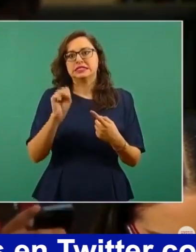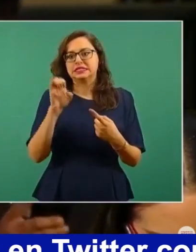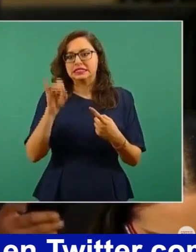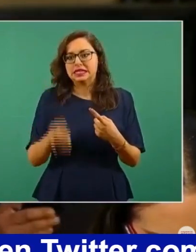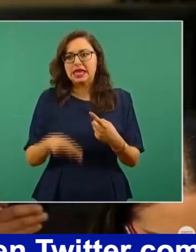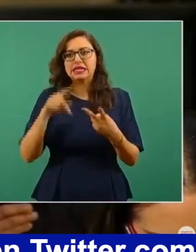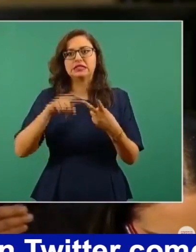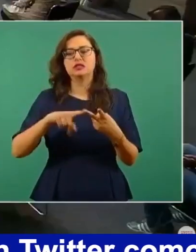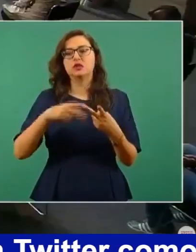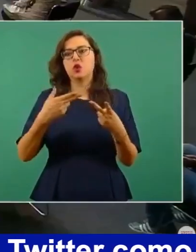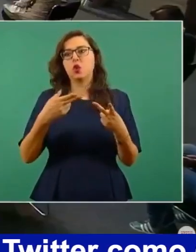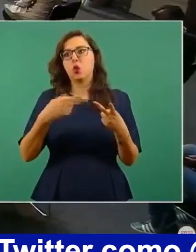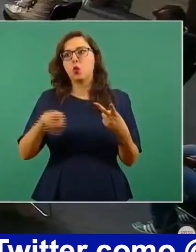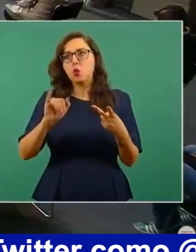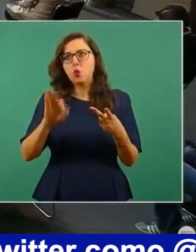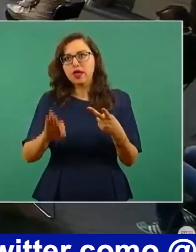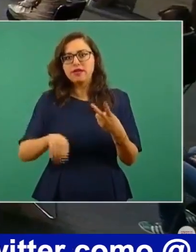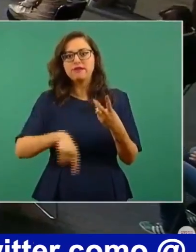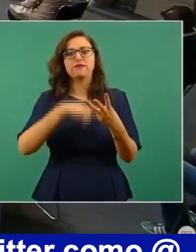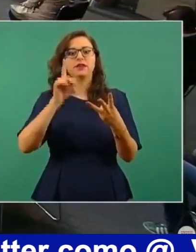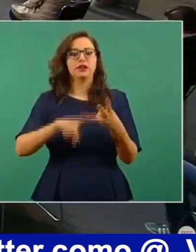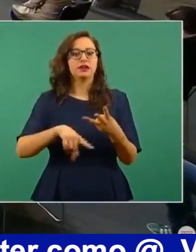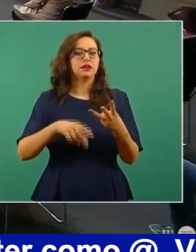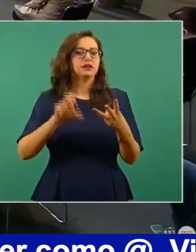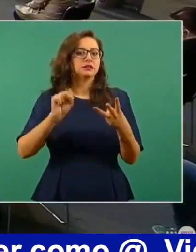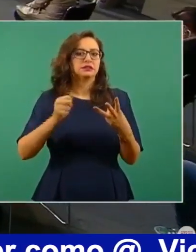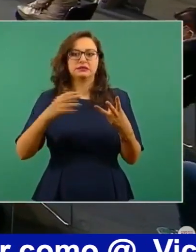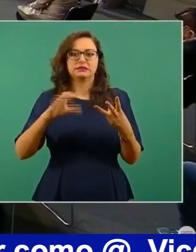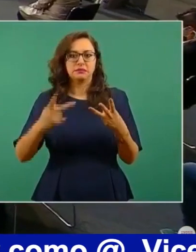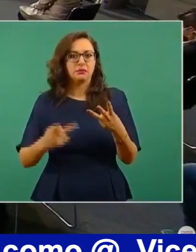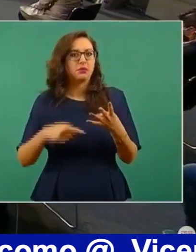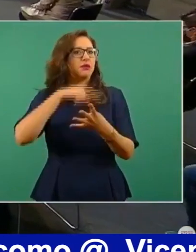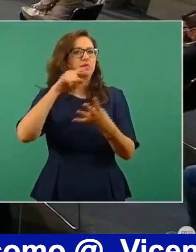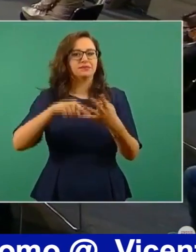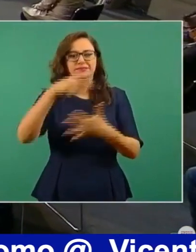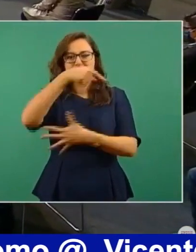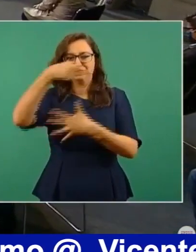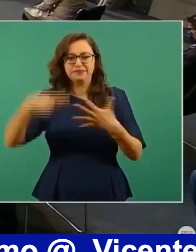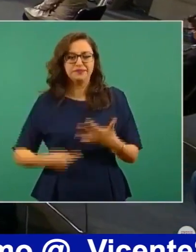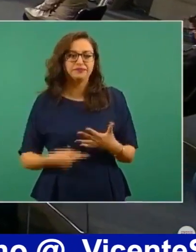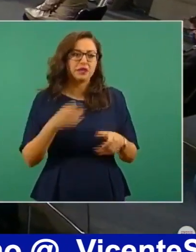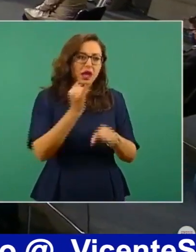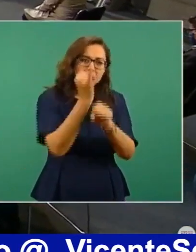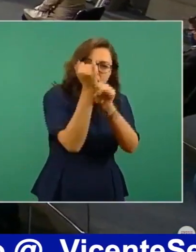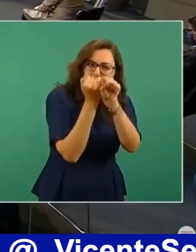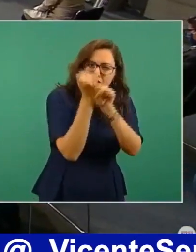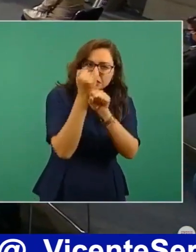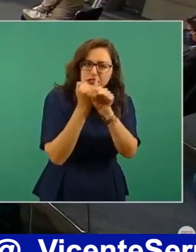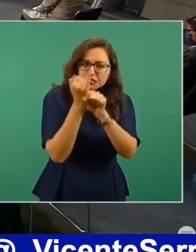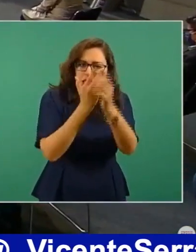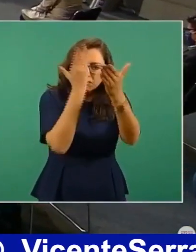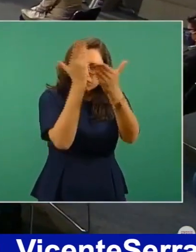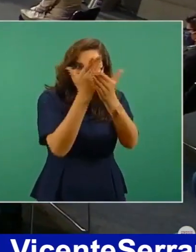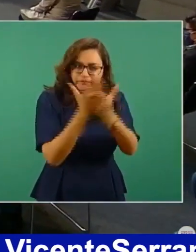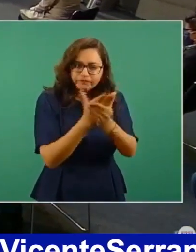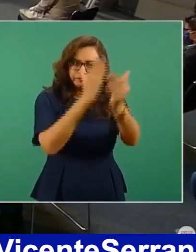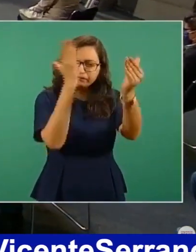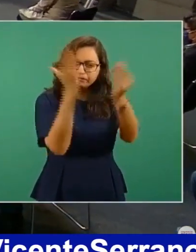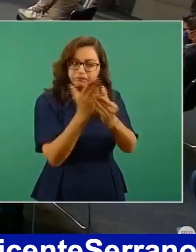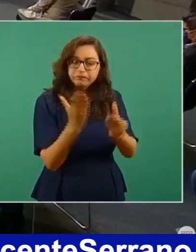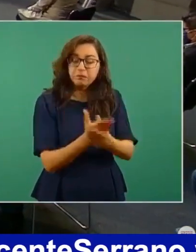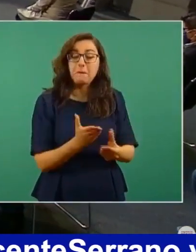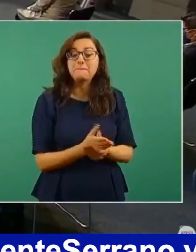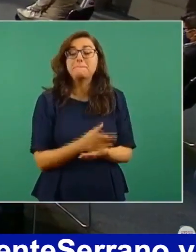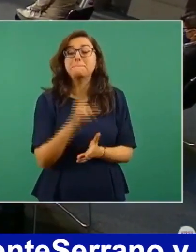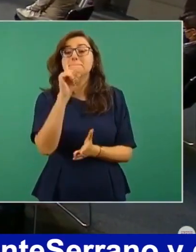PGR, y se integró un amplio expediente de aproximadamente 1,000 páginas. Nosotros en Contralínea tenemos